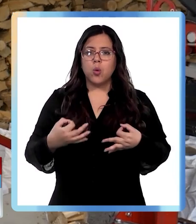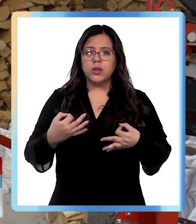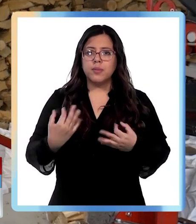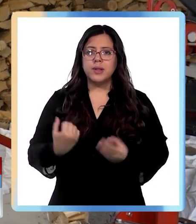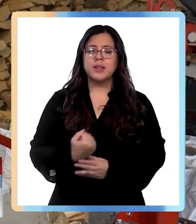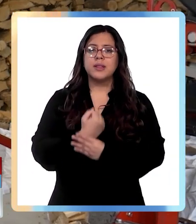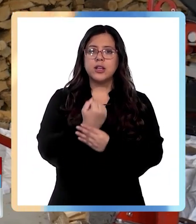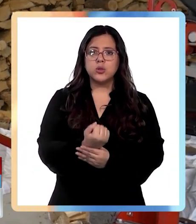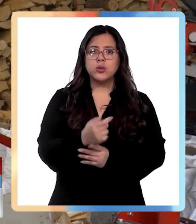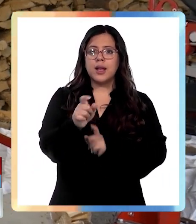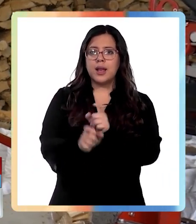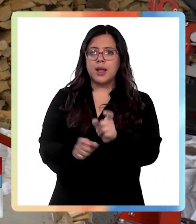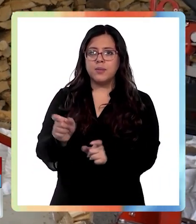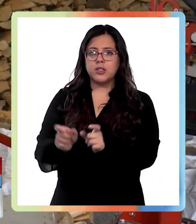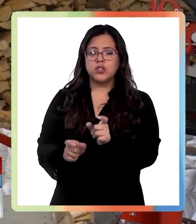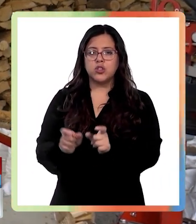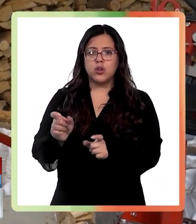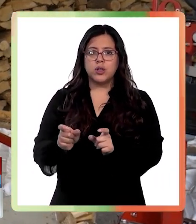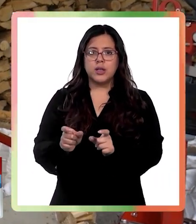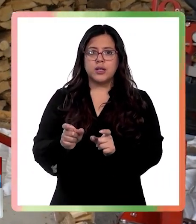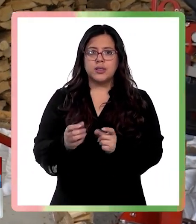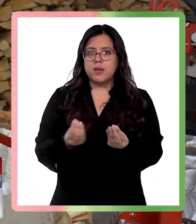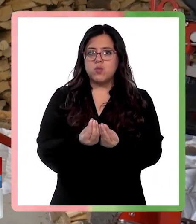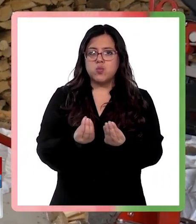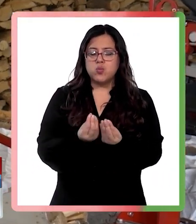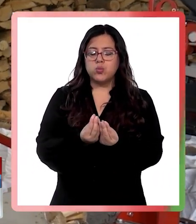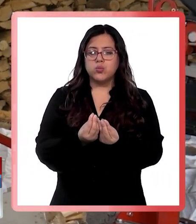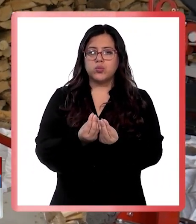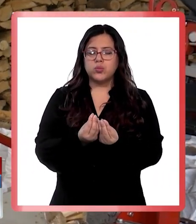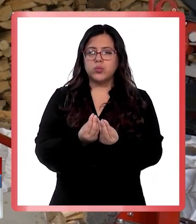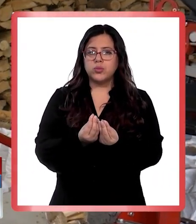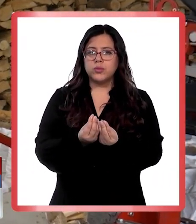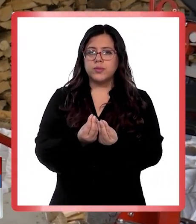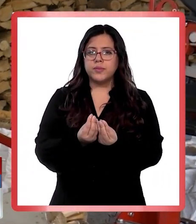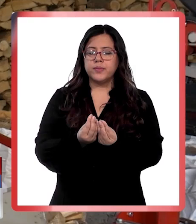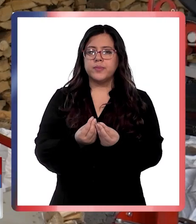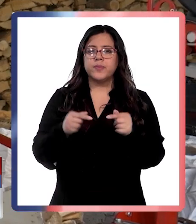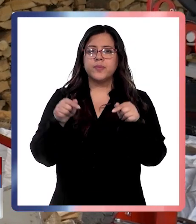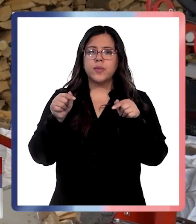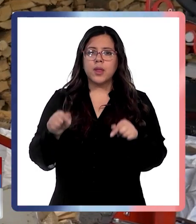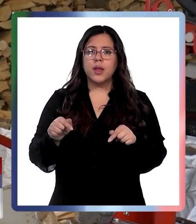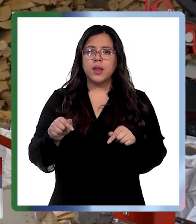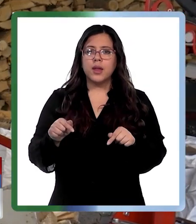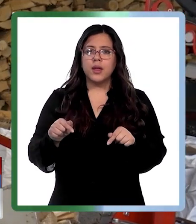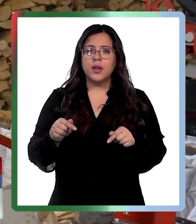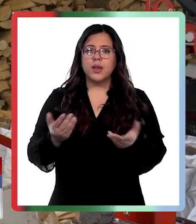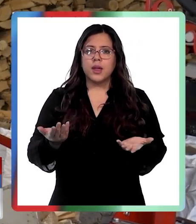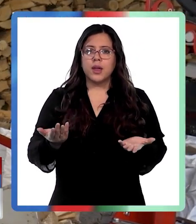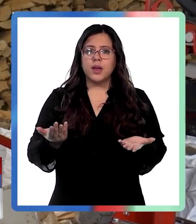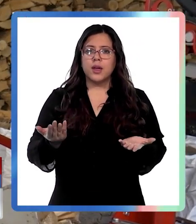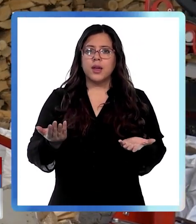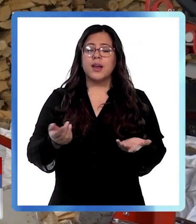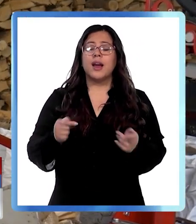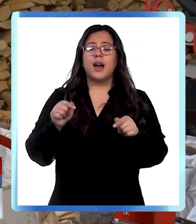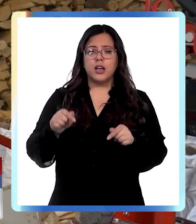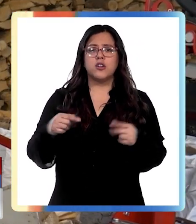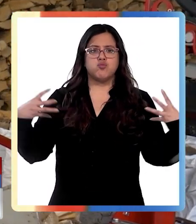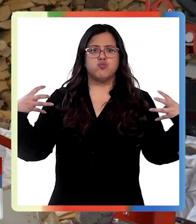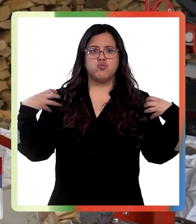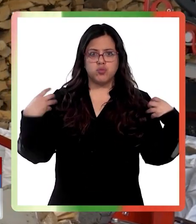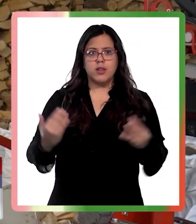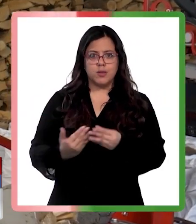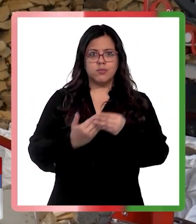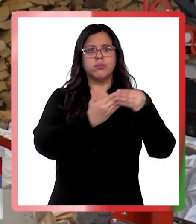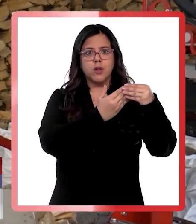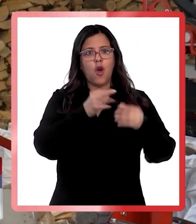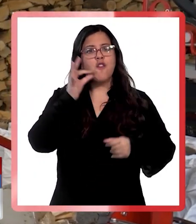a los leñeros y leñeras, muchas leñeras, que es un sector dominado en verdad por el liderazgo femenino, y eso